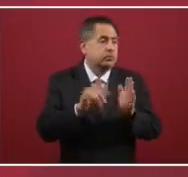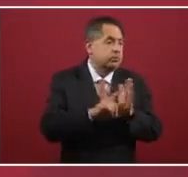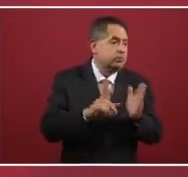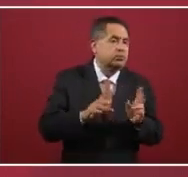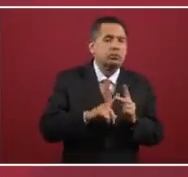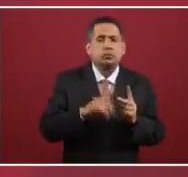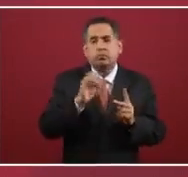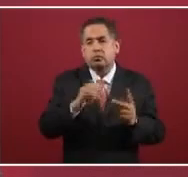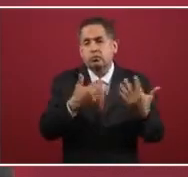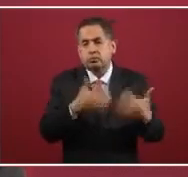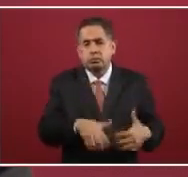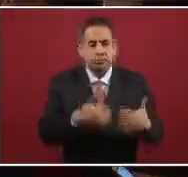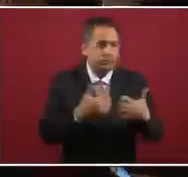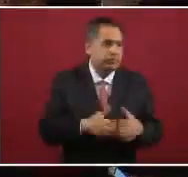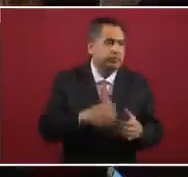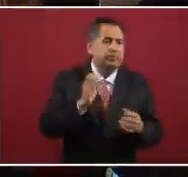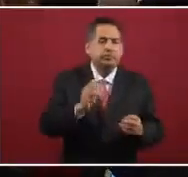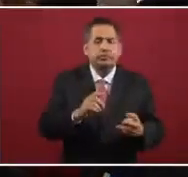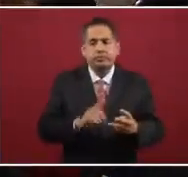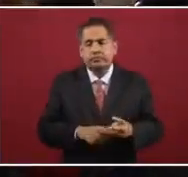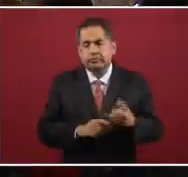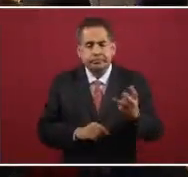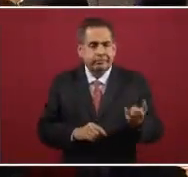en empresas.